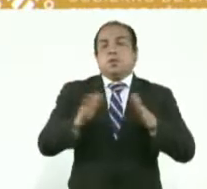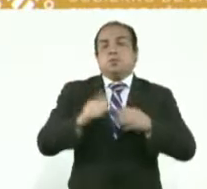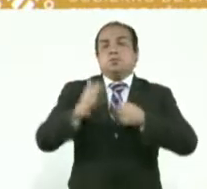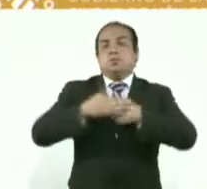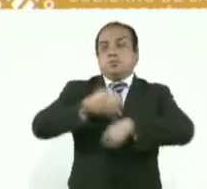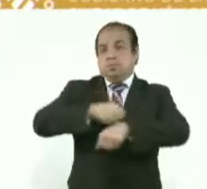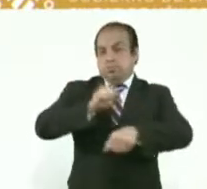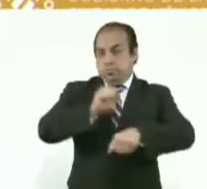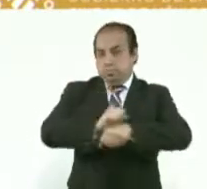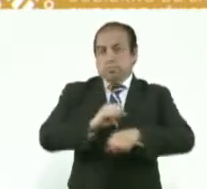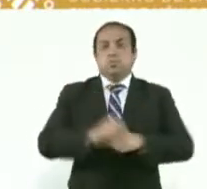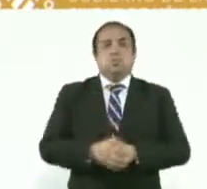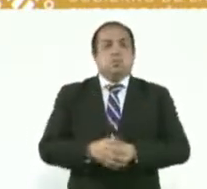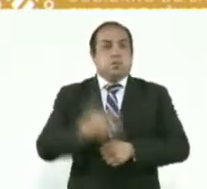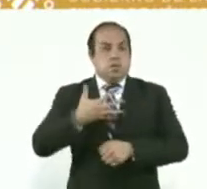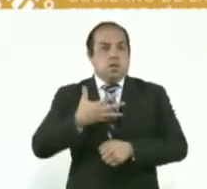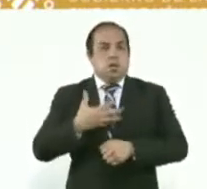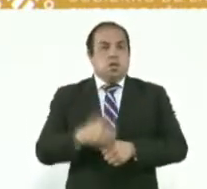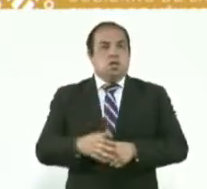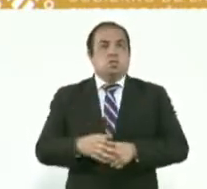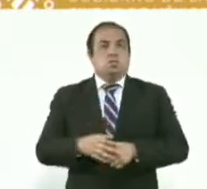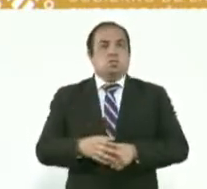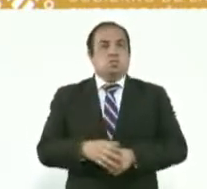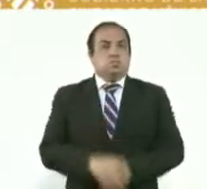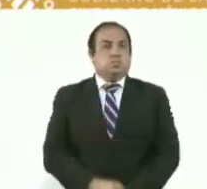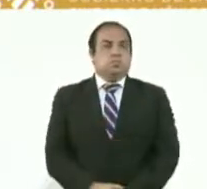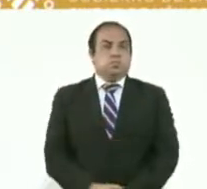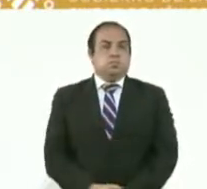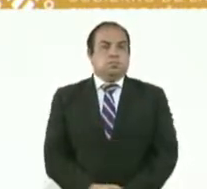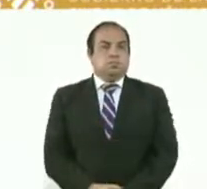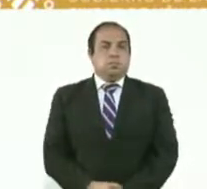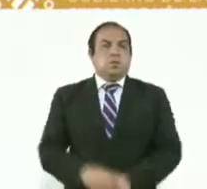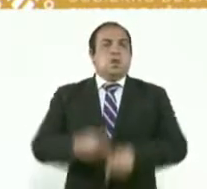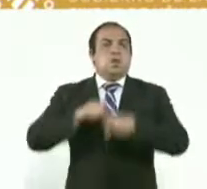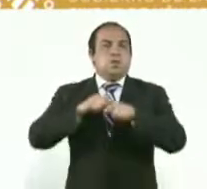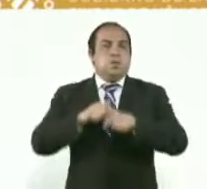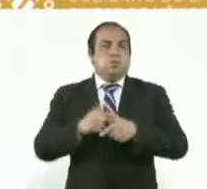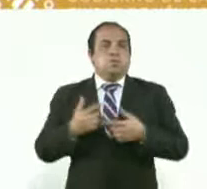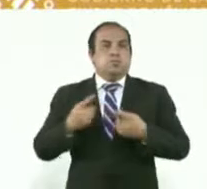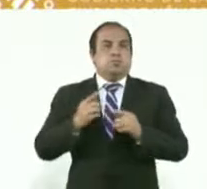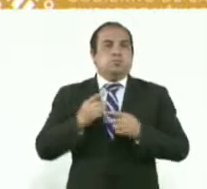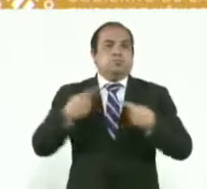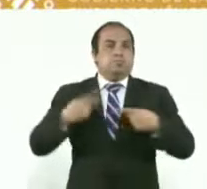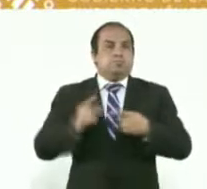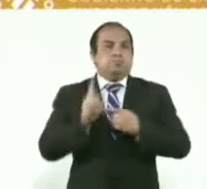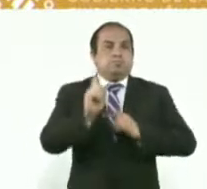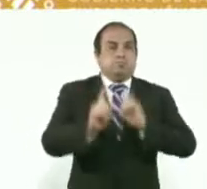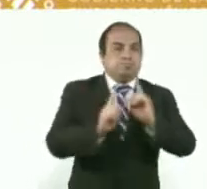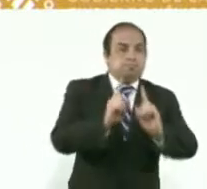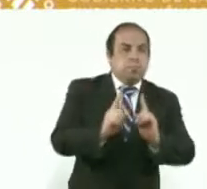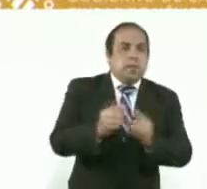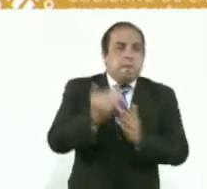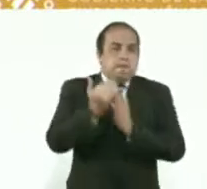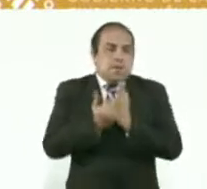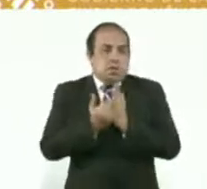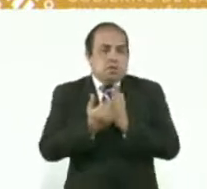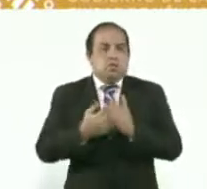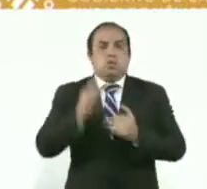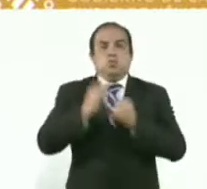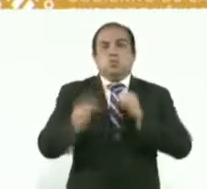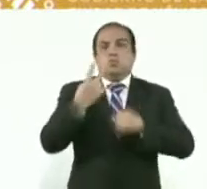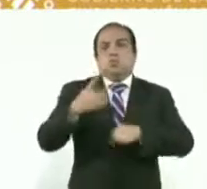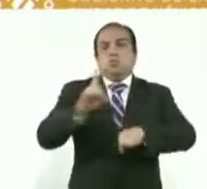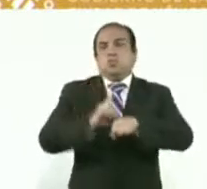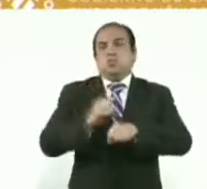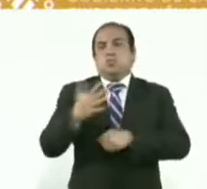próxima semana. Estamos viendo ya una afluencia más baja que la que hemos visto en oportunidades previas. Estamos viendo en los últimos 2 días